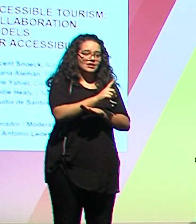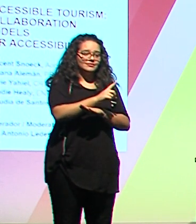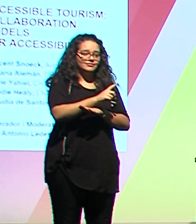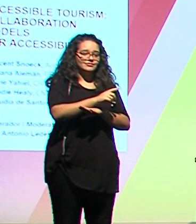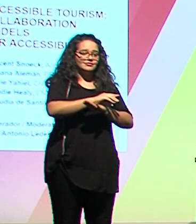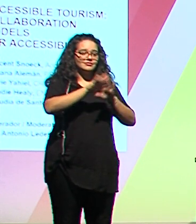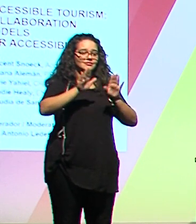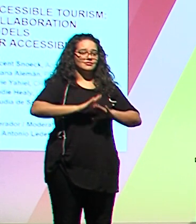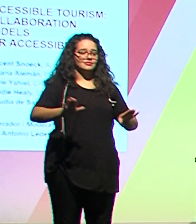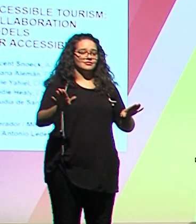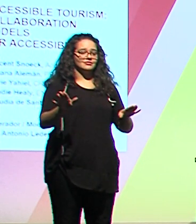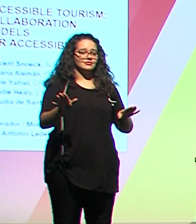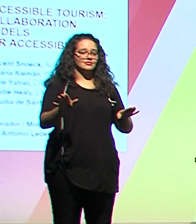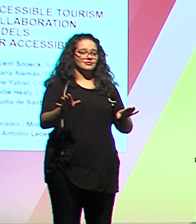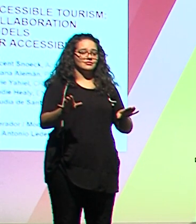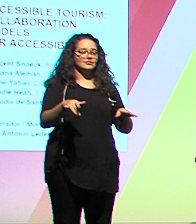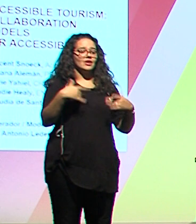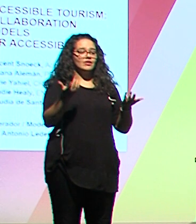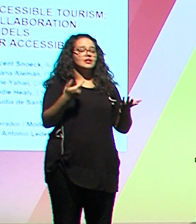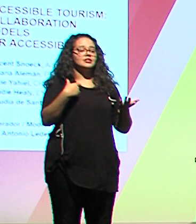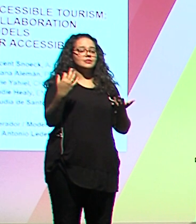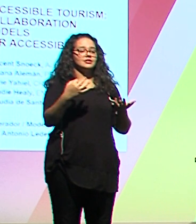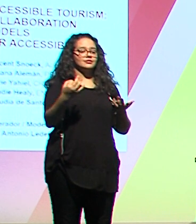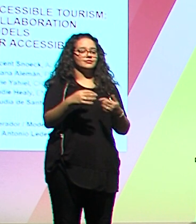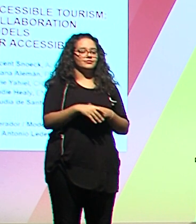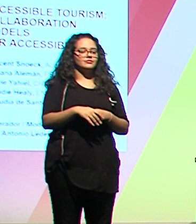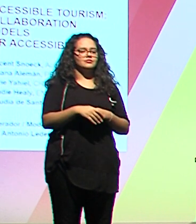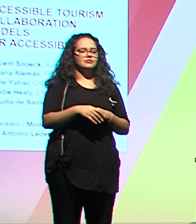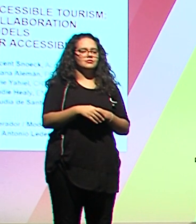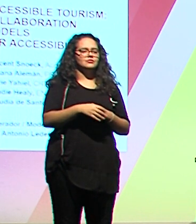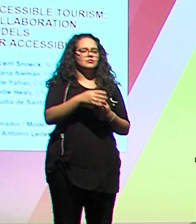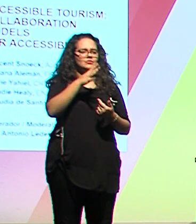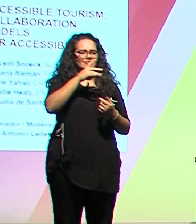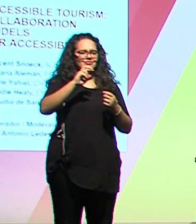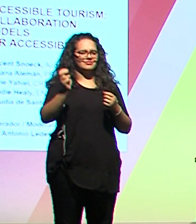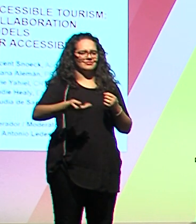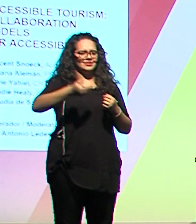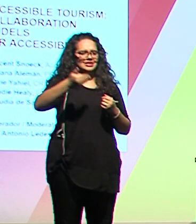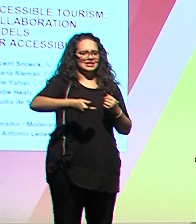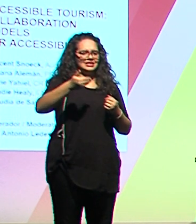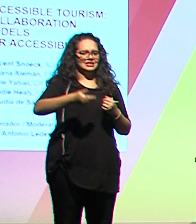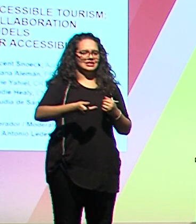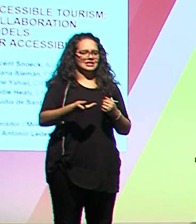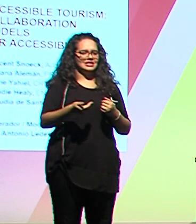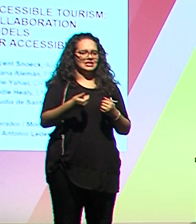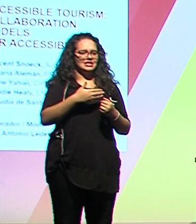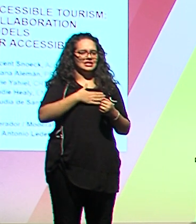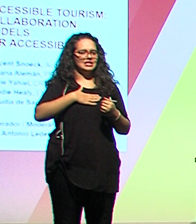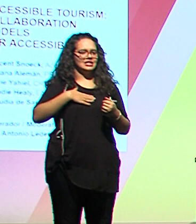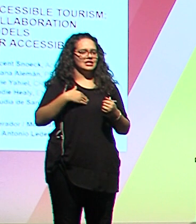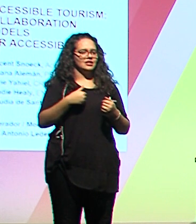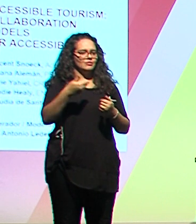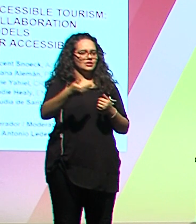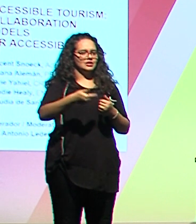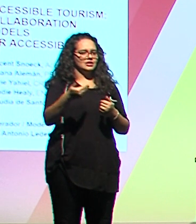esto va a seguir. Y luego, la última, y esta me parece también importantísima, quizá más importante que la anterior, y la anterior ya es